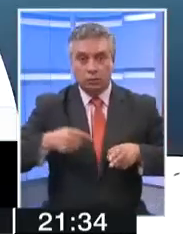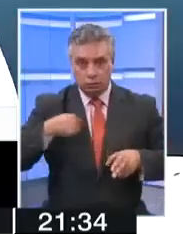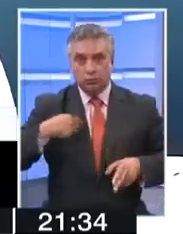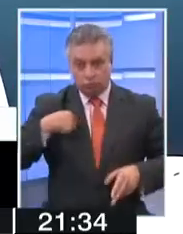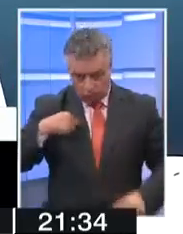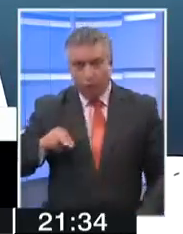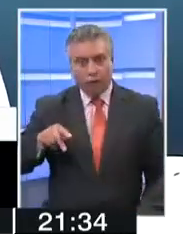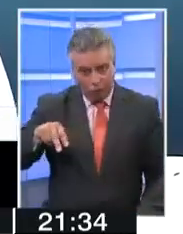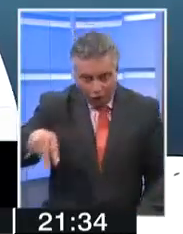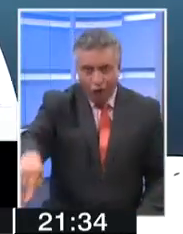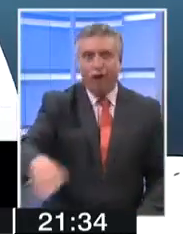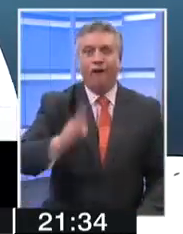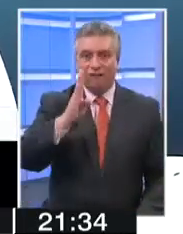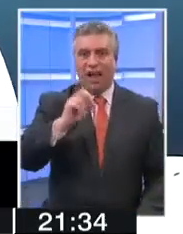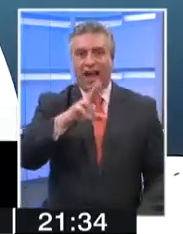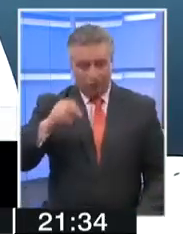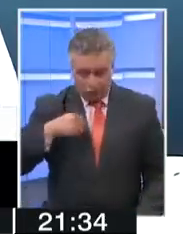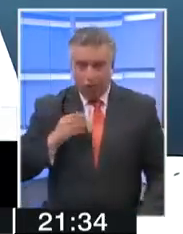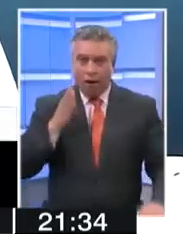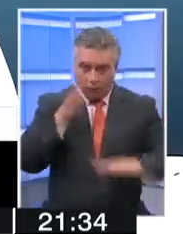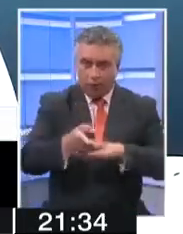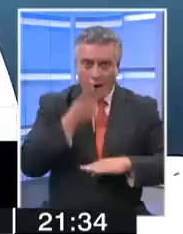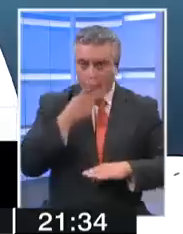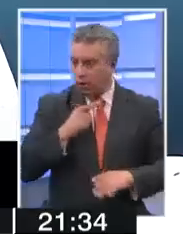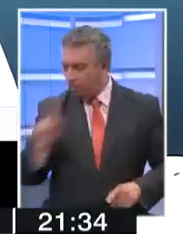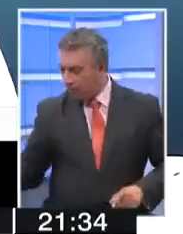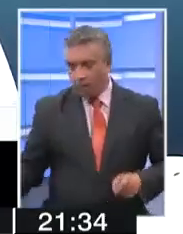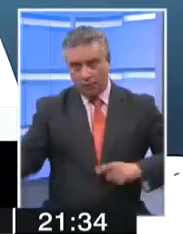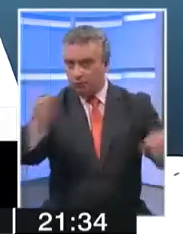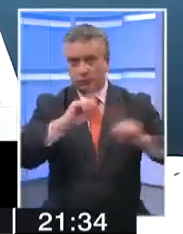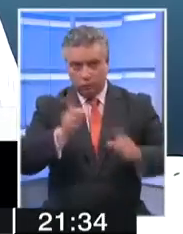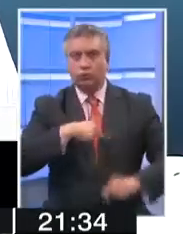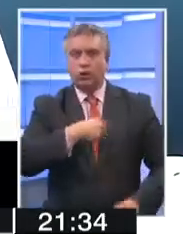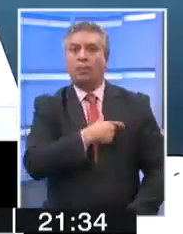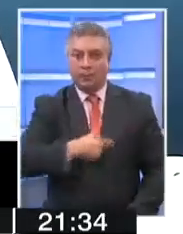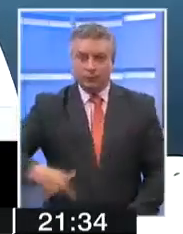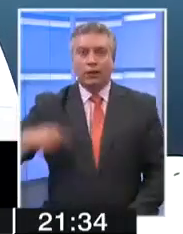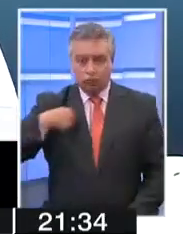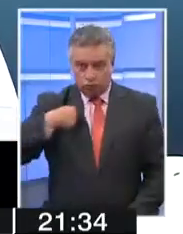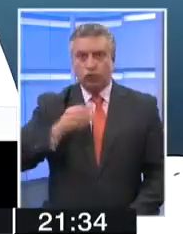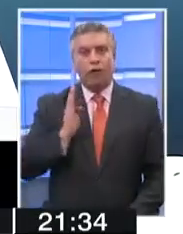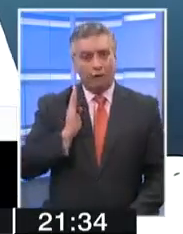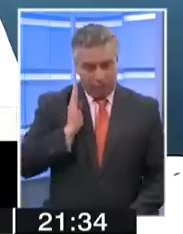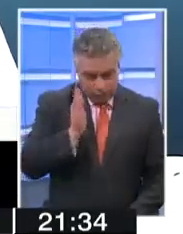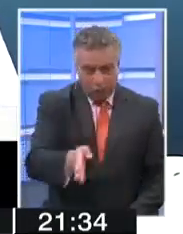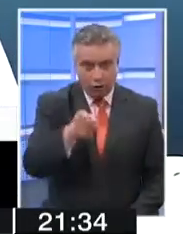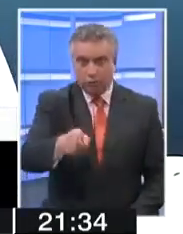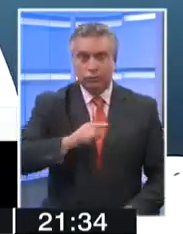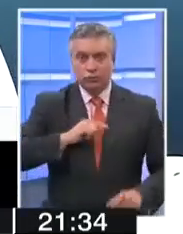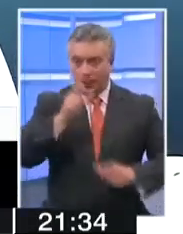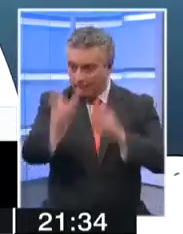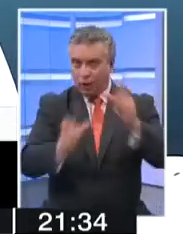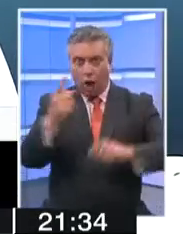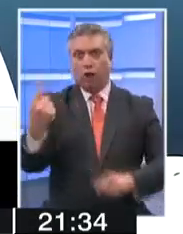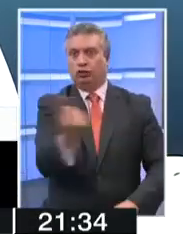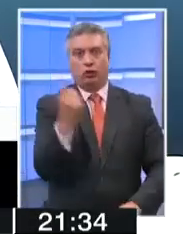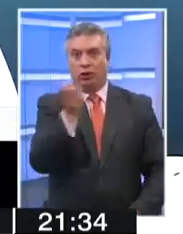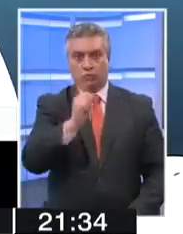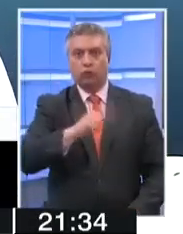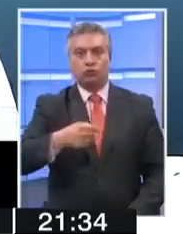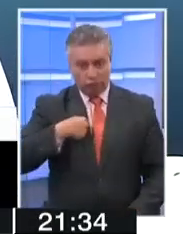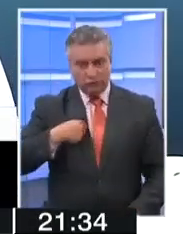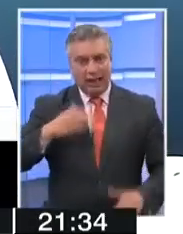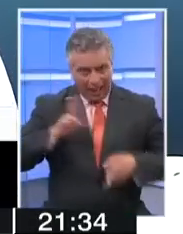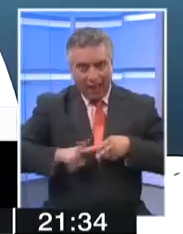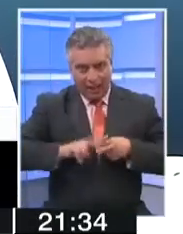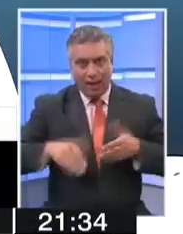patas al barro a ver la realidad que está pasando. No mando a nadie. Yo como presidenta, tengo que ir ahí. Y no dejo a mi gente sola. Eso es lo que tenemos que